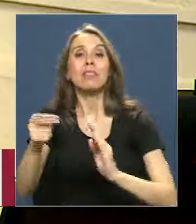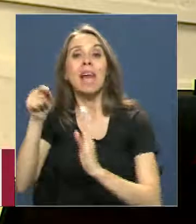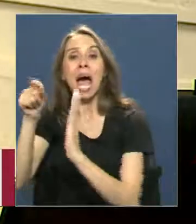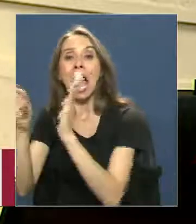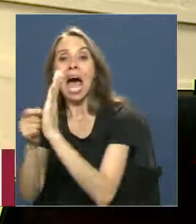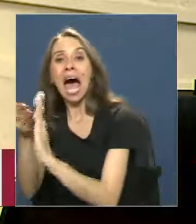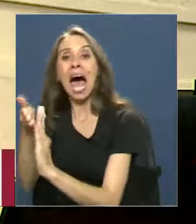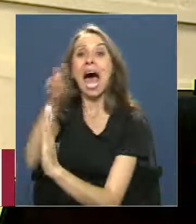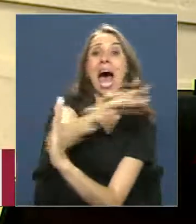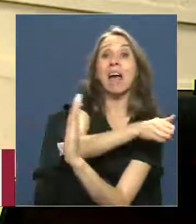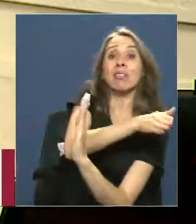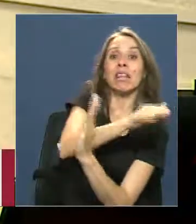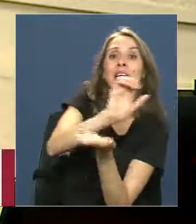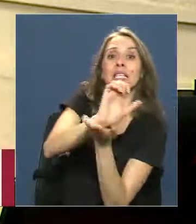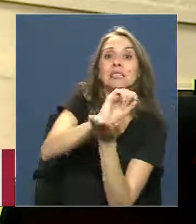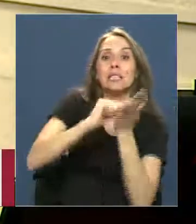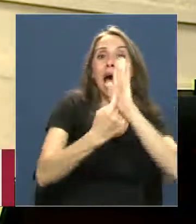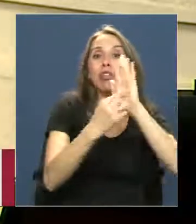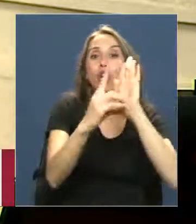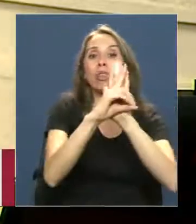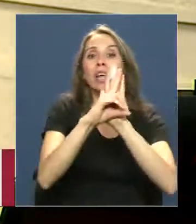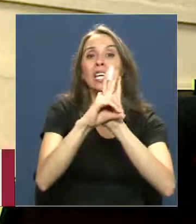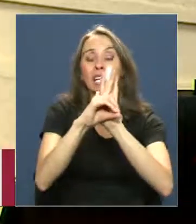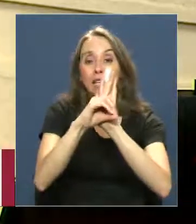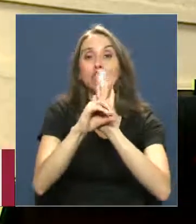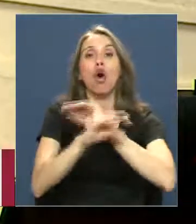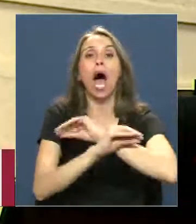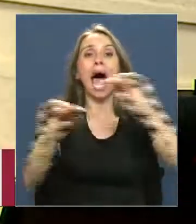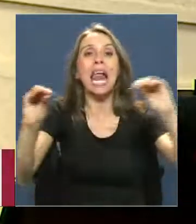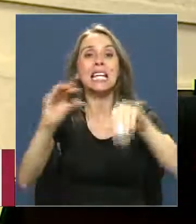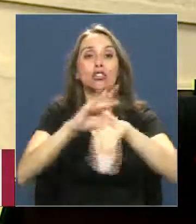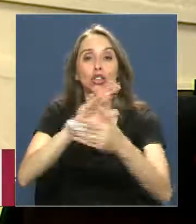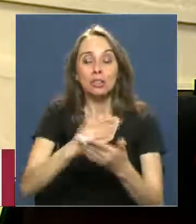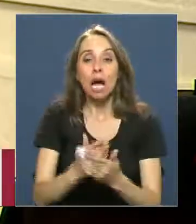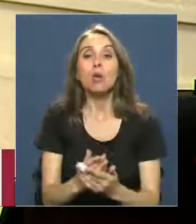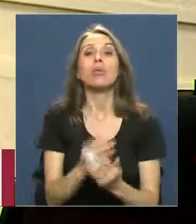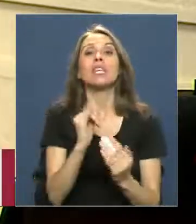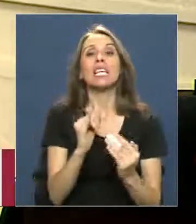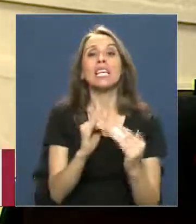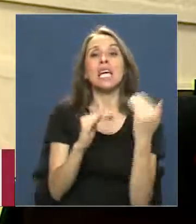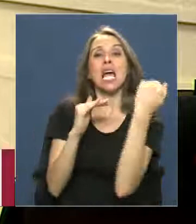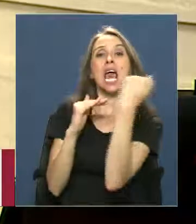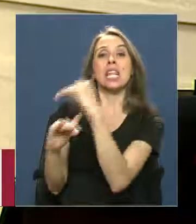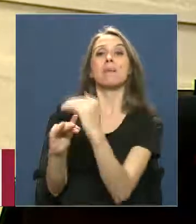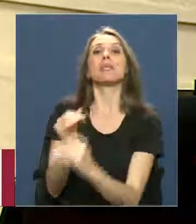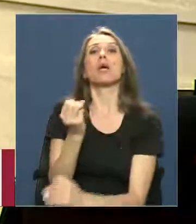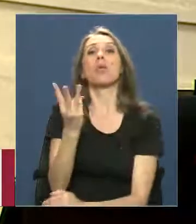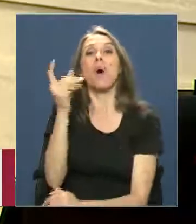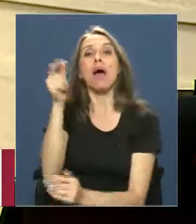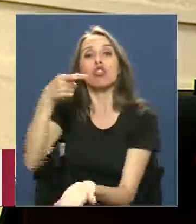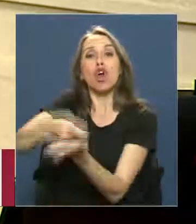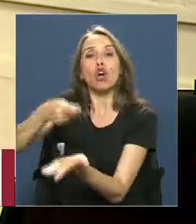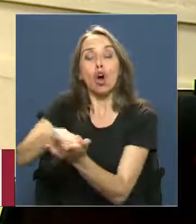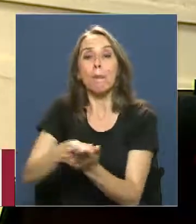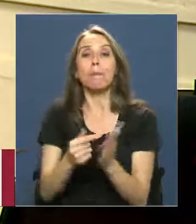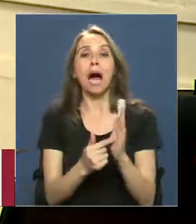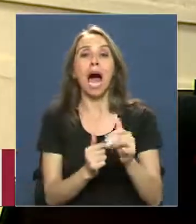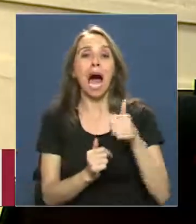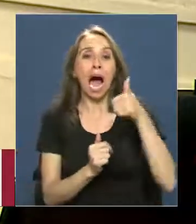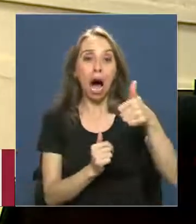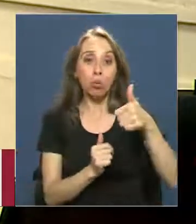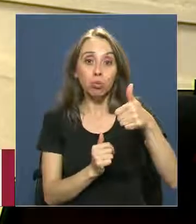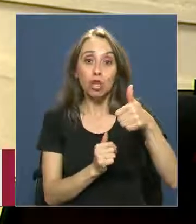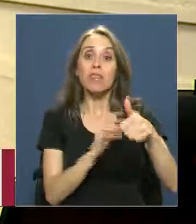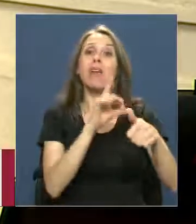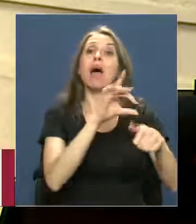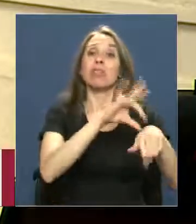la emergencia sanitaria, pero también regular el límite de compras, que sea la autoridad sanitaria quien establezca según familias,